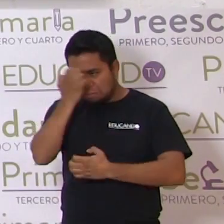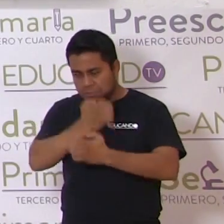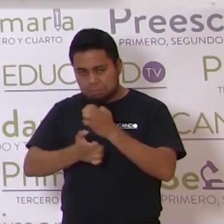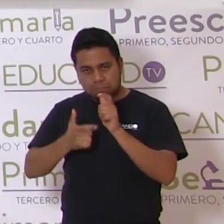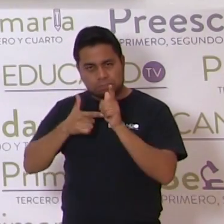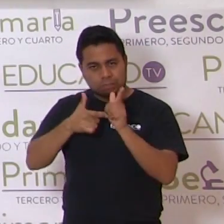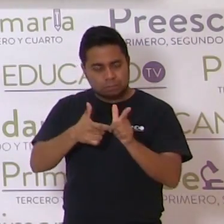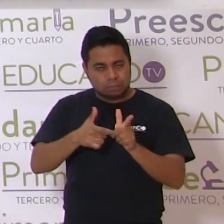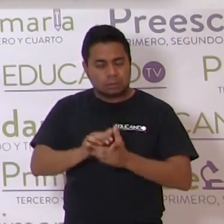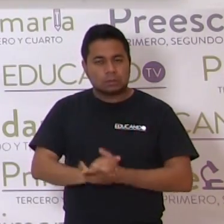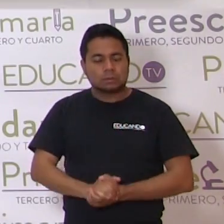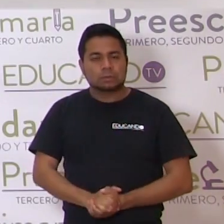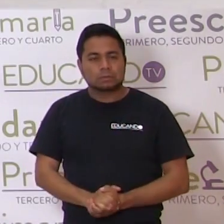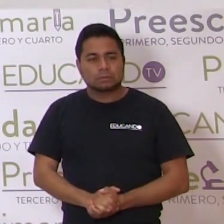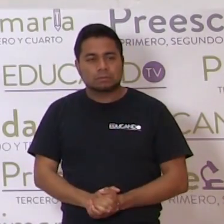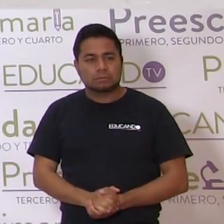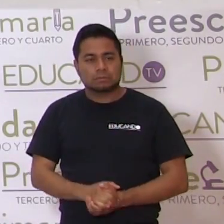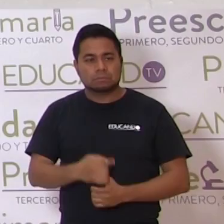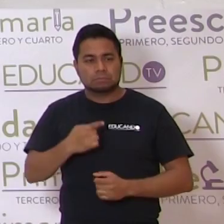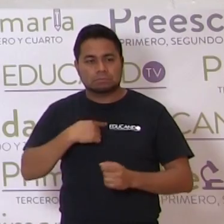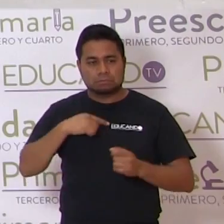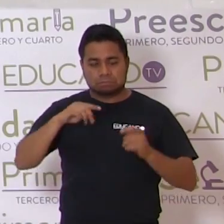Y para eso le vamos a dar vuelta aquí.